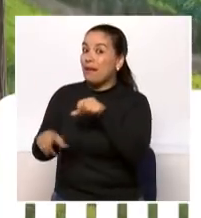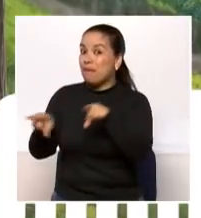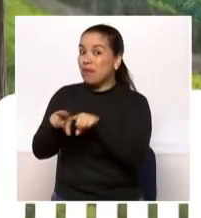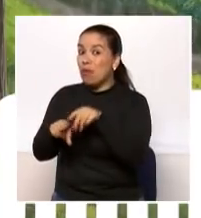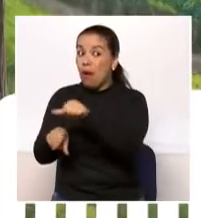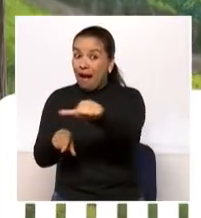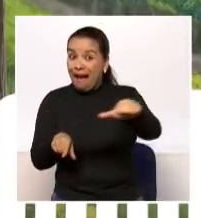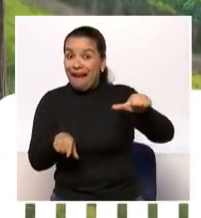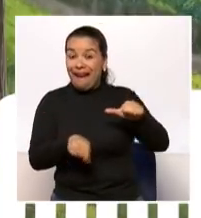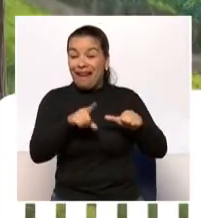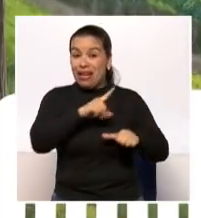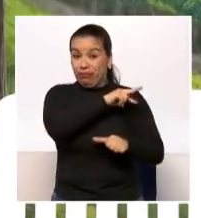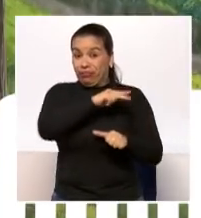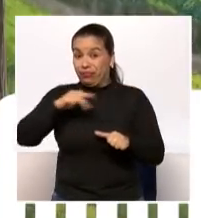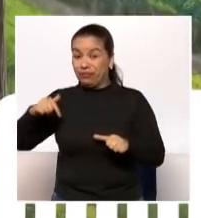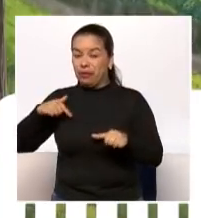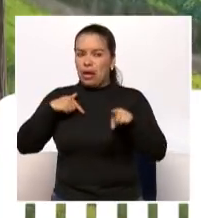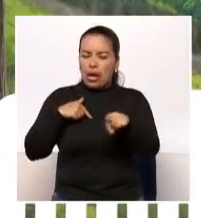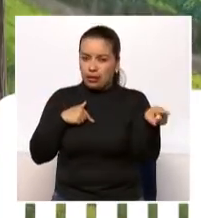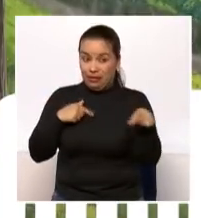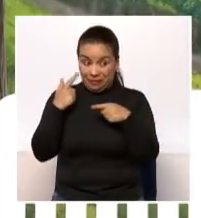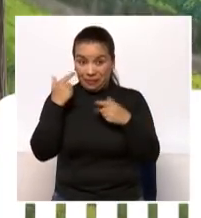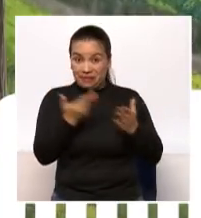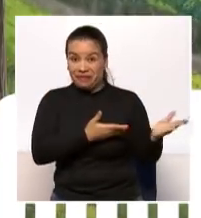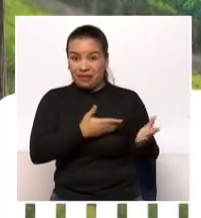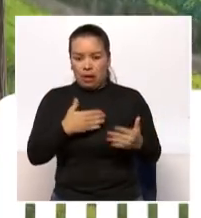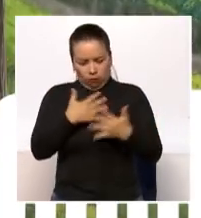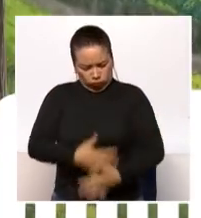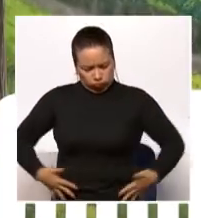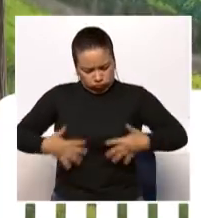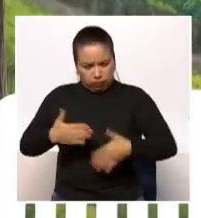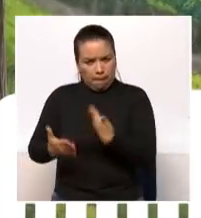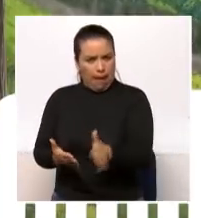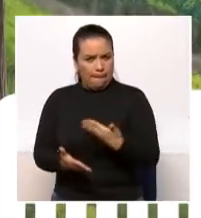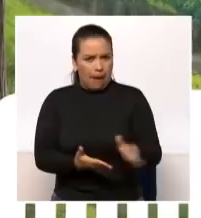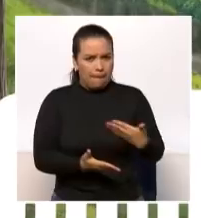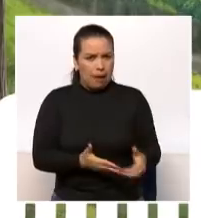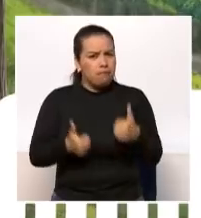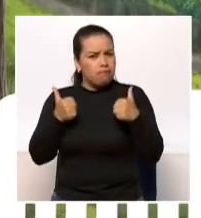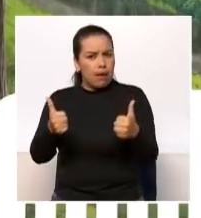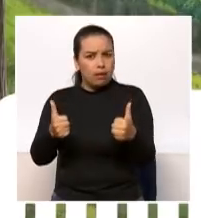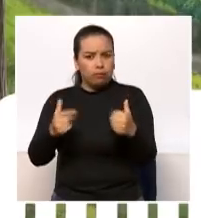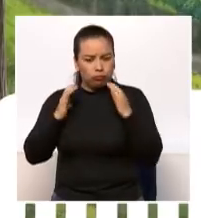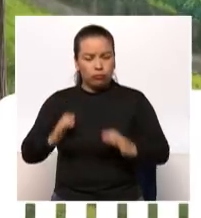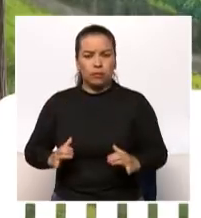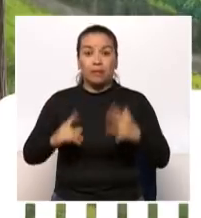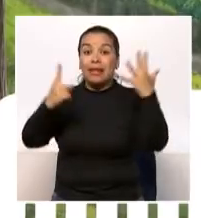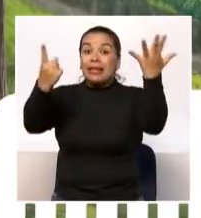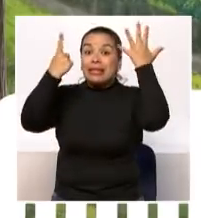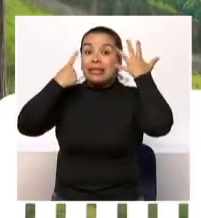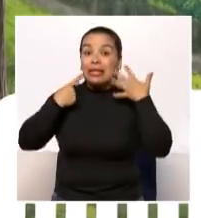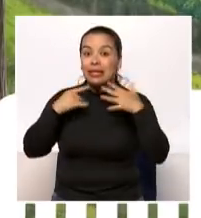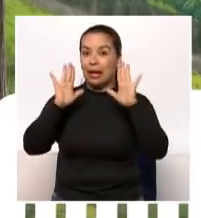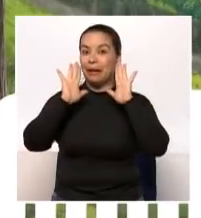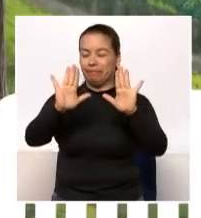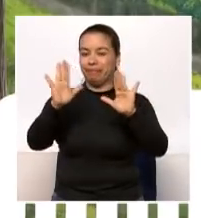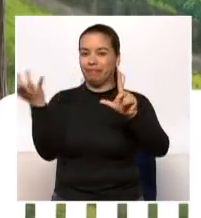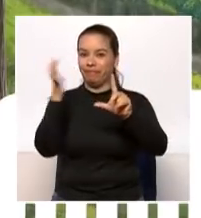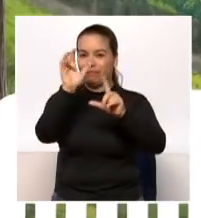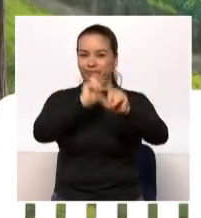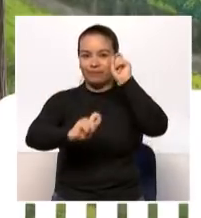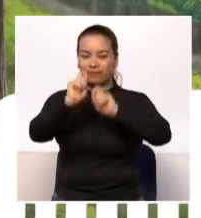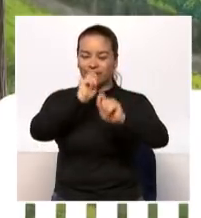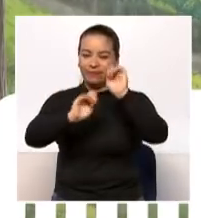están en un proceso de desintoxicación, de limpieza de colon con recambio en flora intestinal que dura 6 días. Ya regresamos después de este